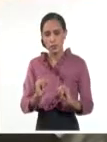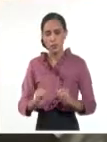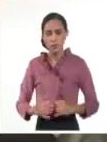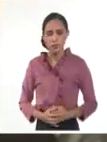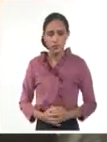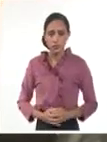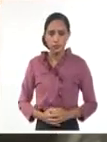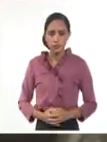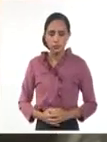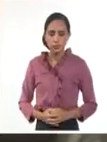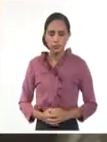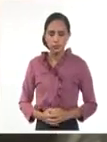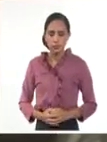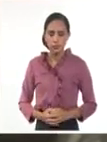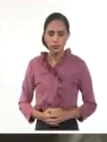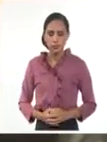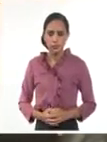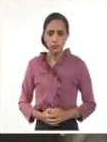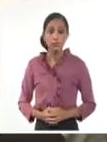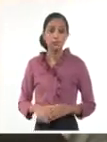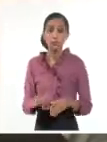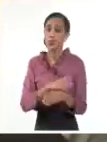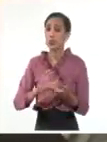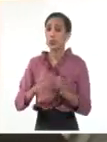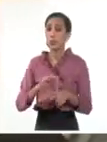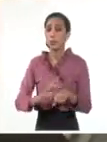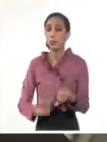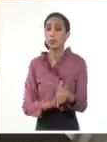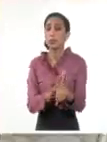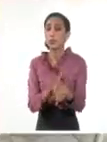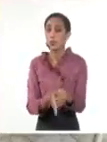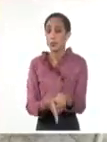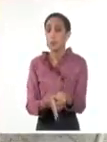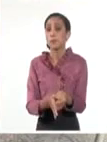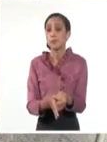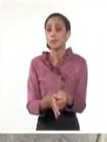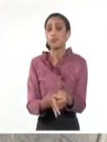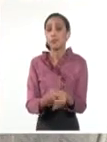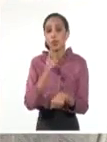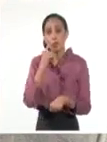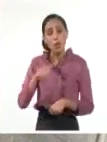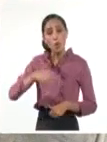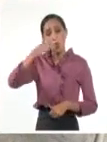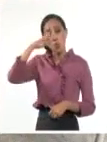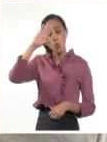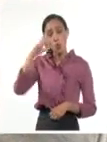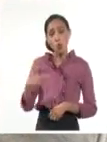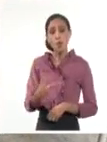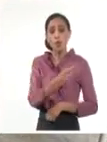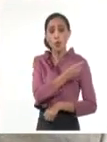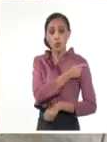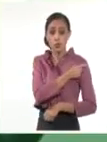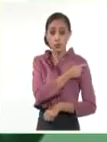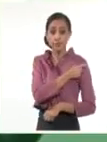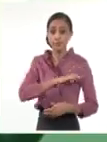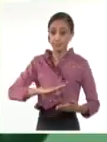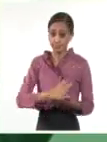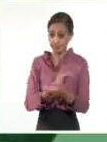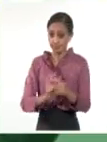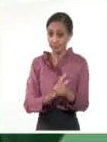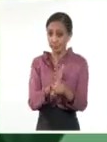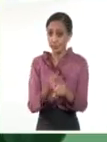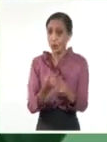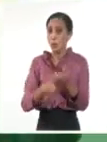ante la presencia de omicron y otras variantes del virus arco 2 avanza en cuba la vacunación anti kobe 19 en la